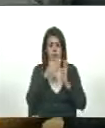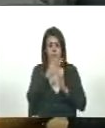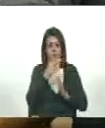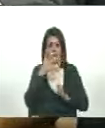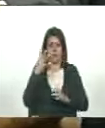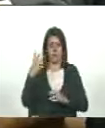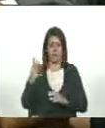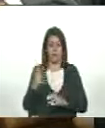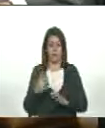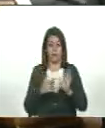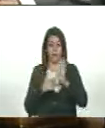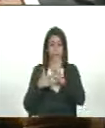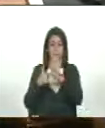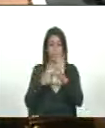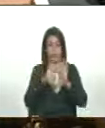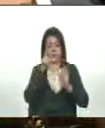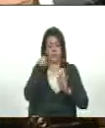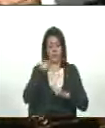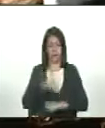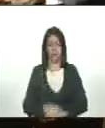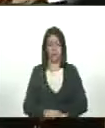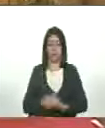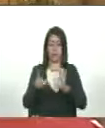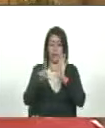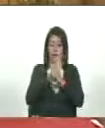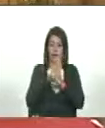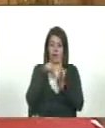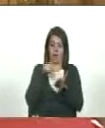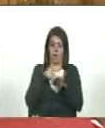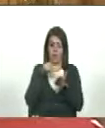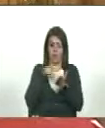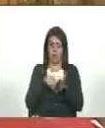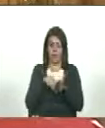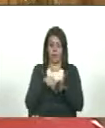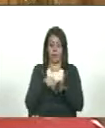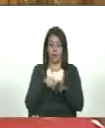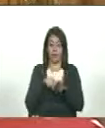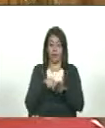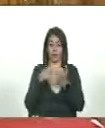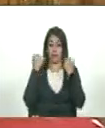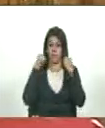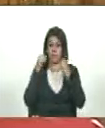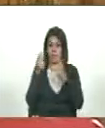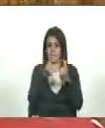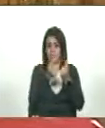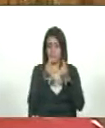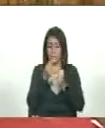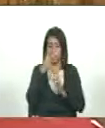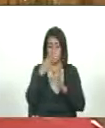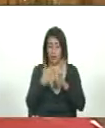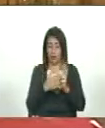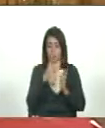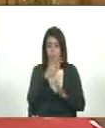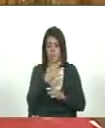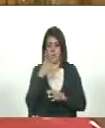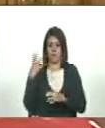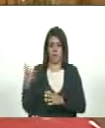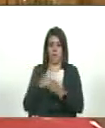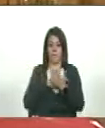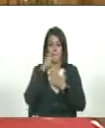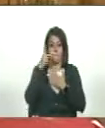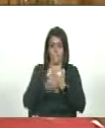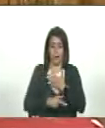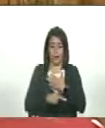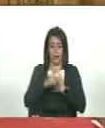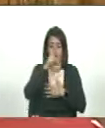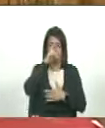2024, a presentar también la ley de endeudamiento para el ejercicio financiero 2024 y el plan